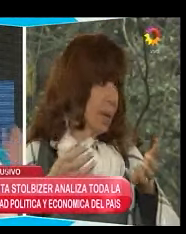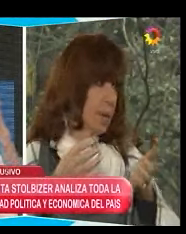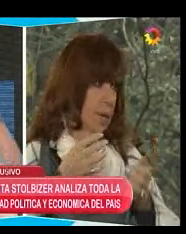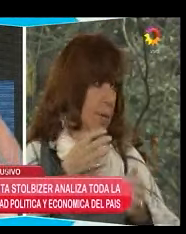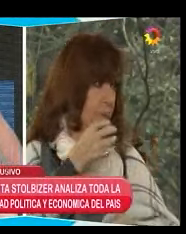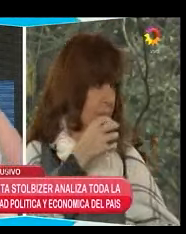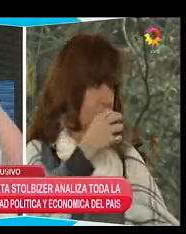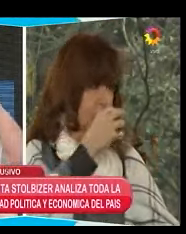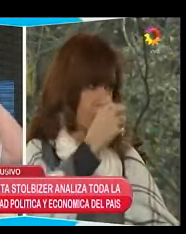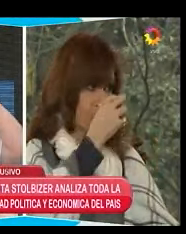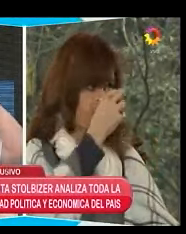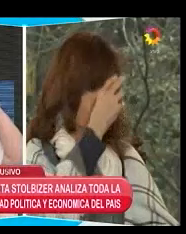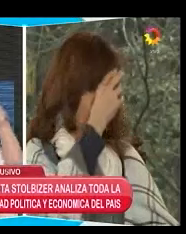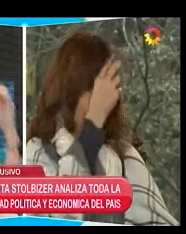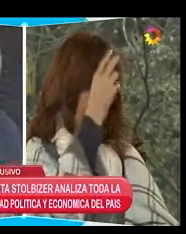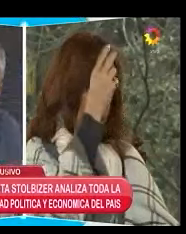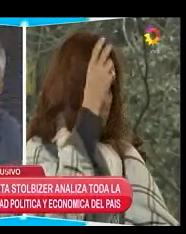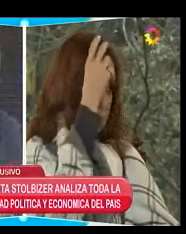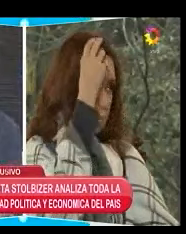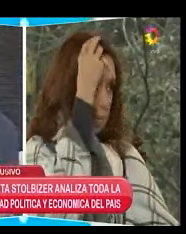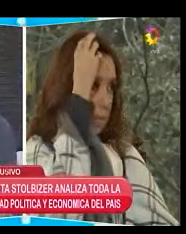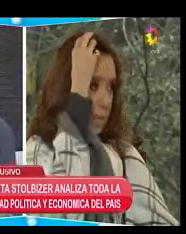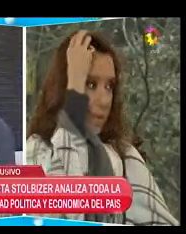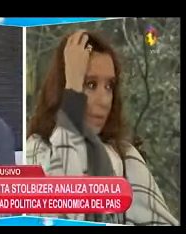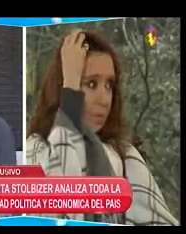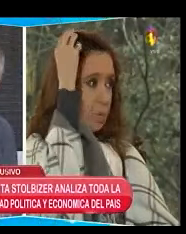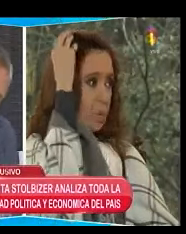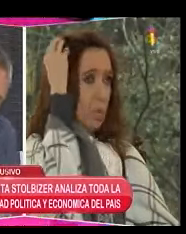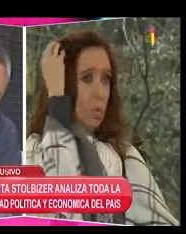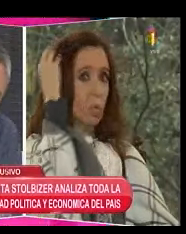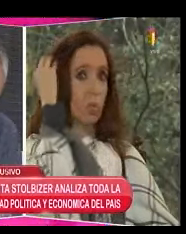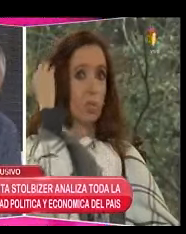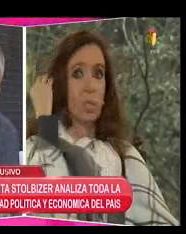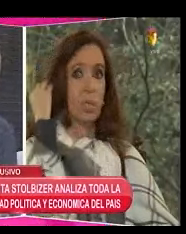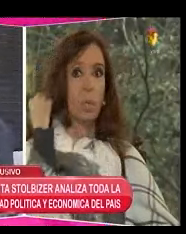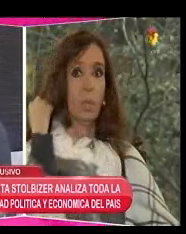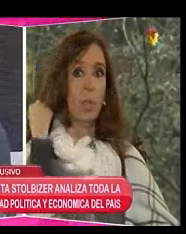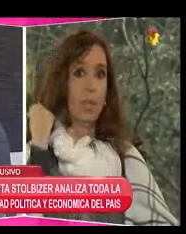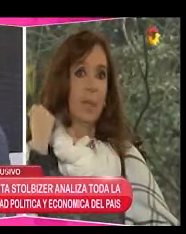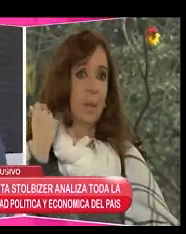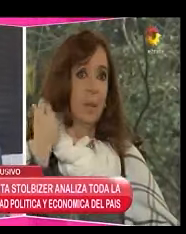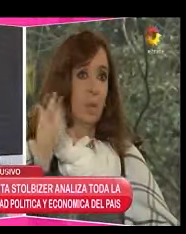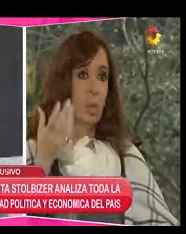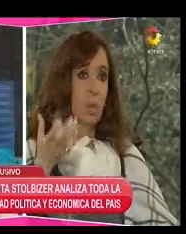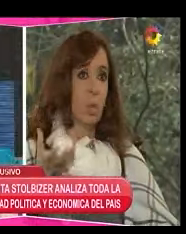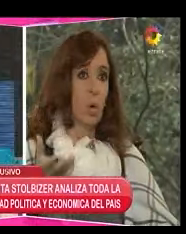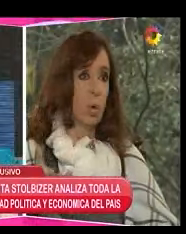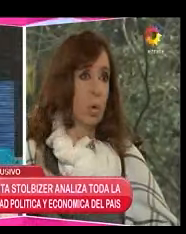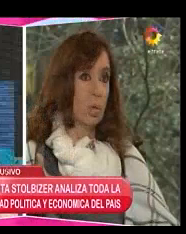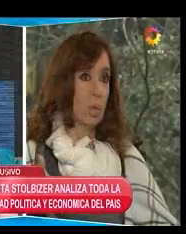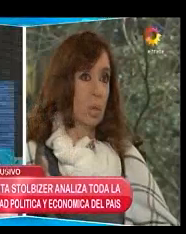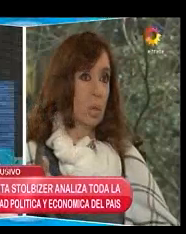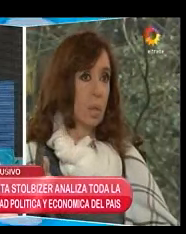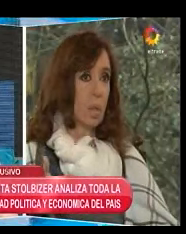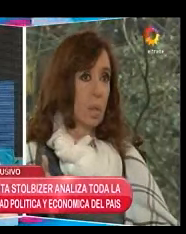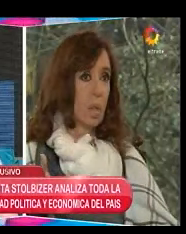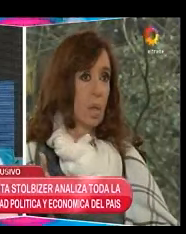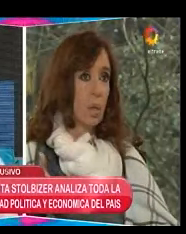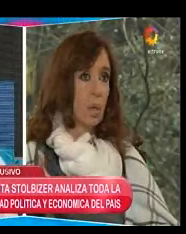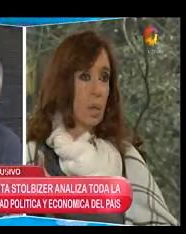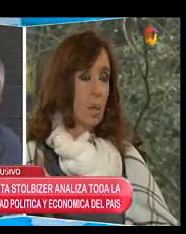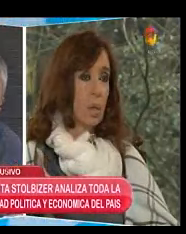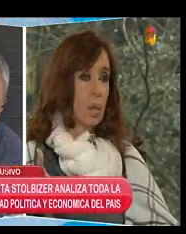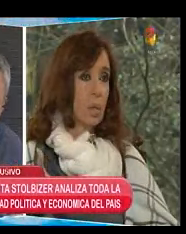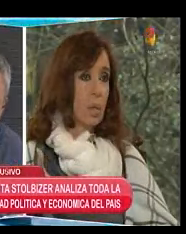ver con las alianzas. Muchas veces, para justamente jorobar la Carrió, le muestran épocas en que denunciaba a Macri muy